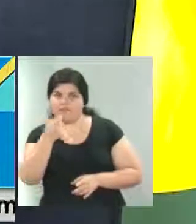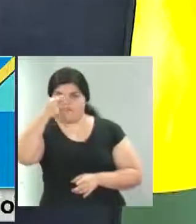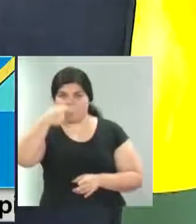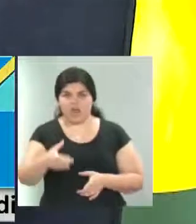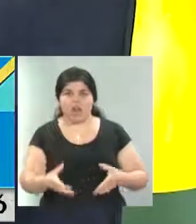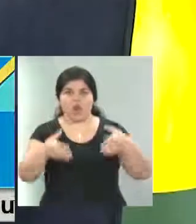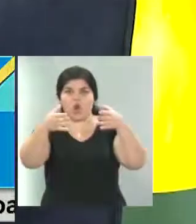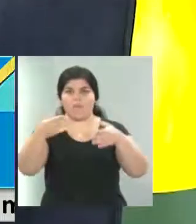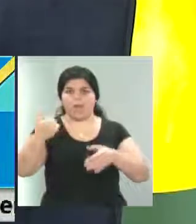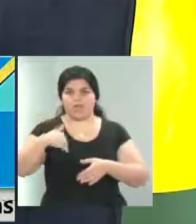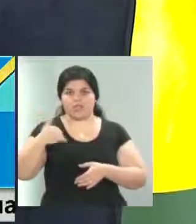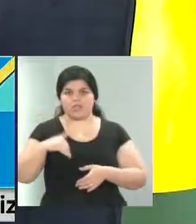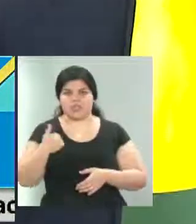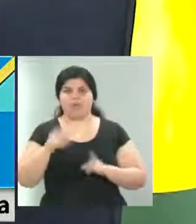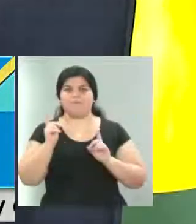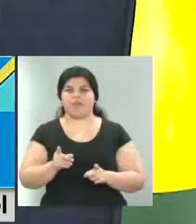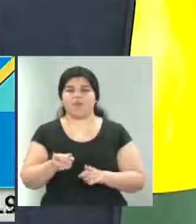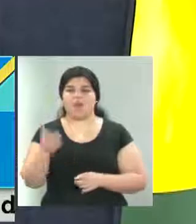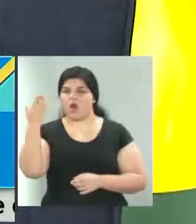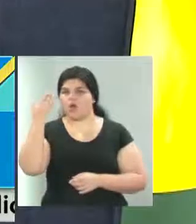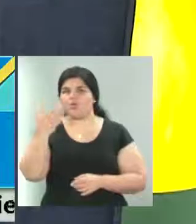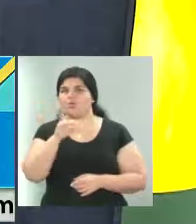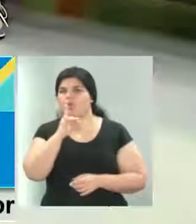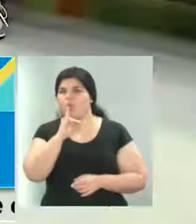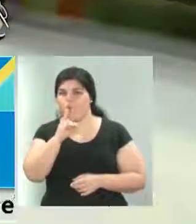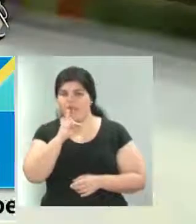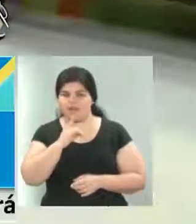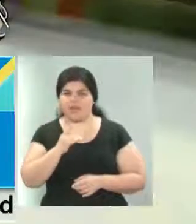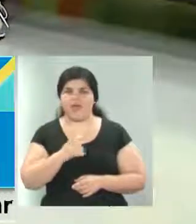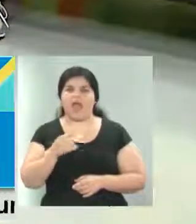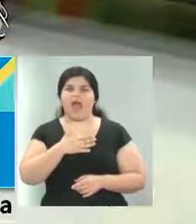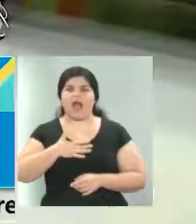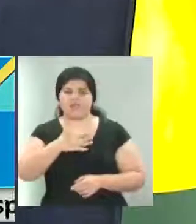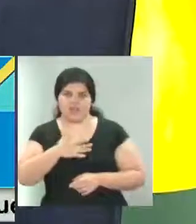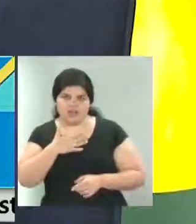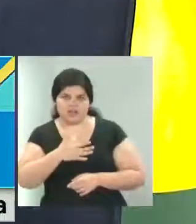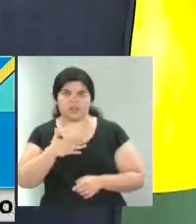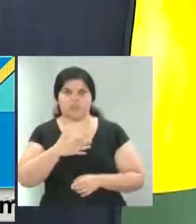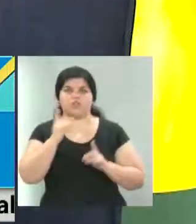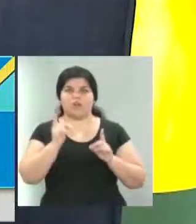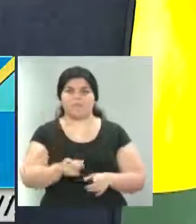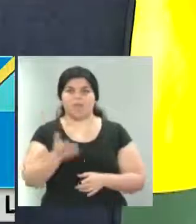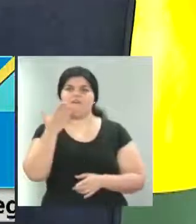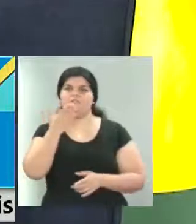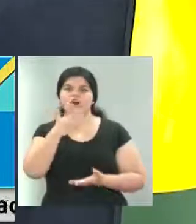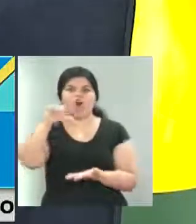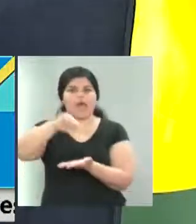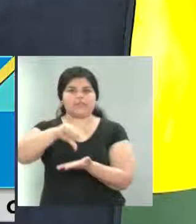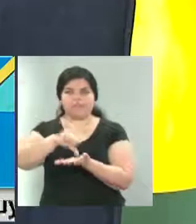con los tucumanos, que son picantes, con Atlético. Sí. Hemos tenido Boca Central acá. ¿Acá? Sí. Que dice, no, Boca.